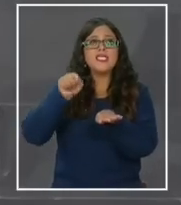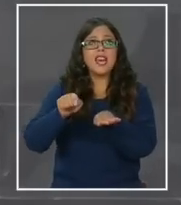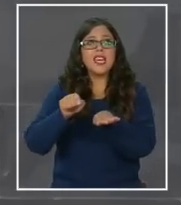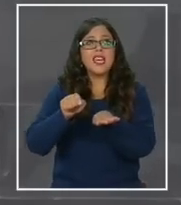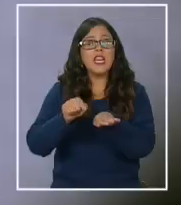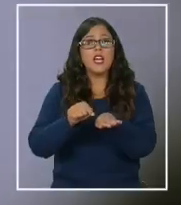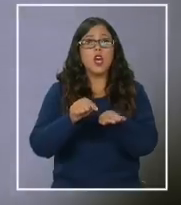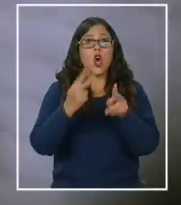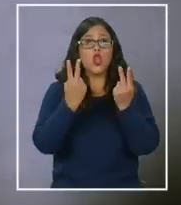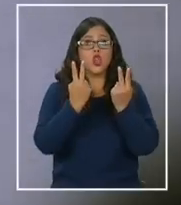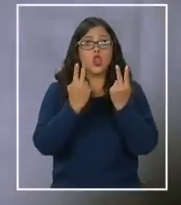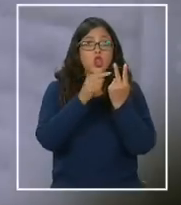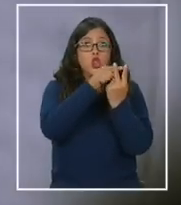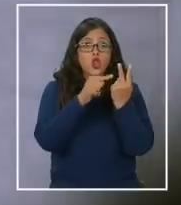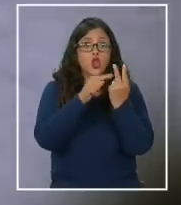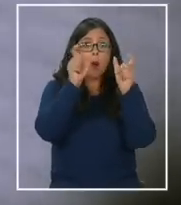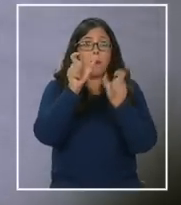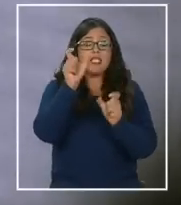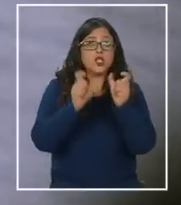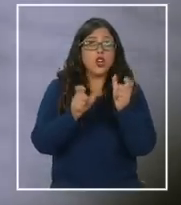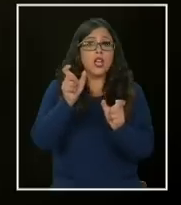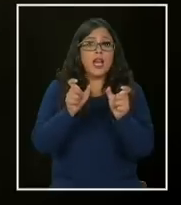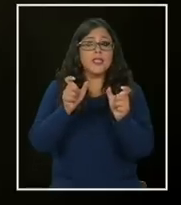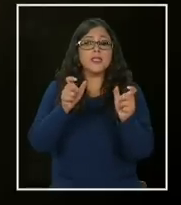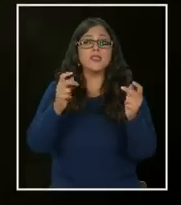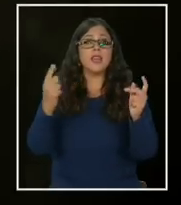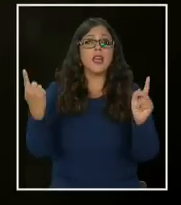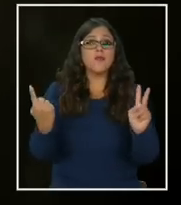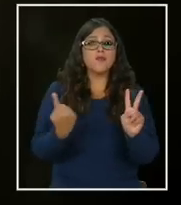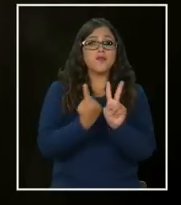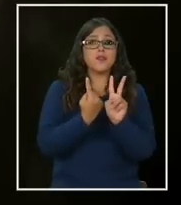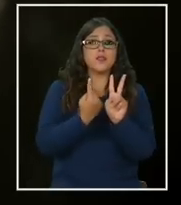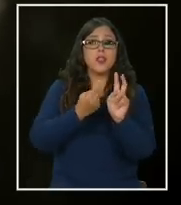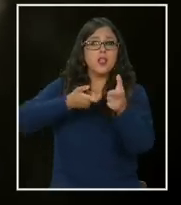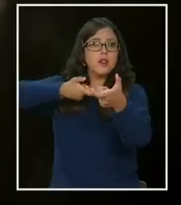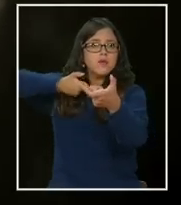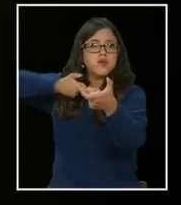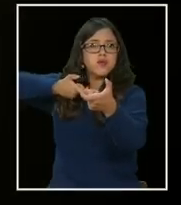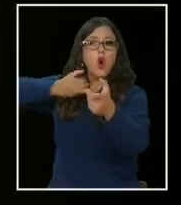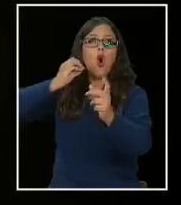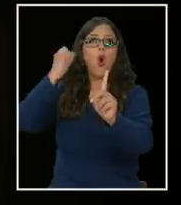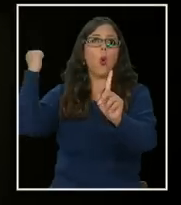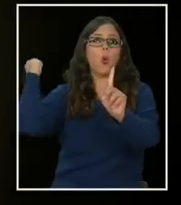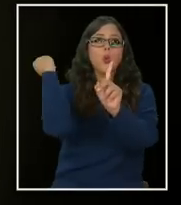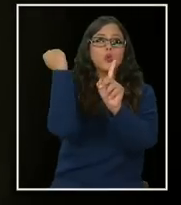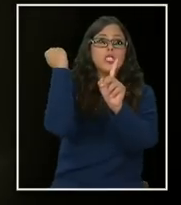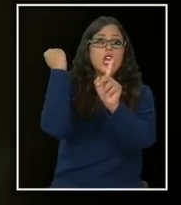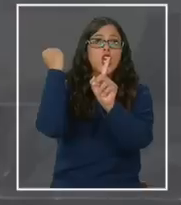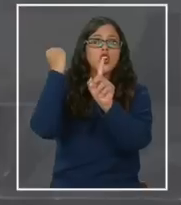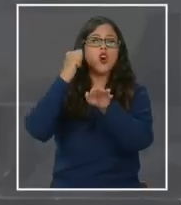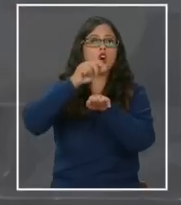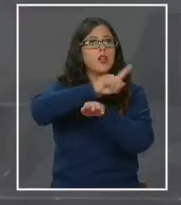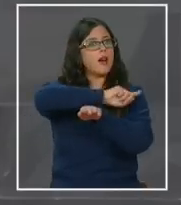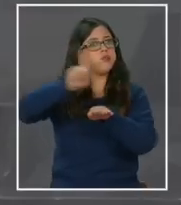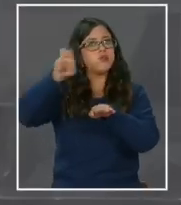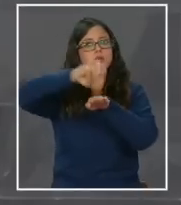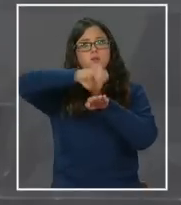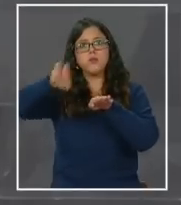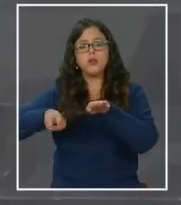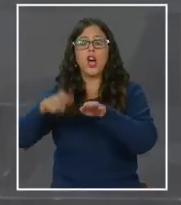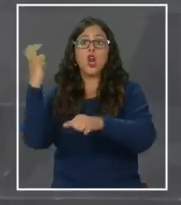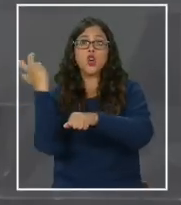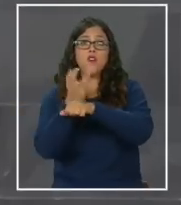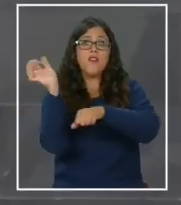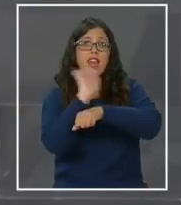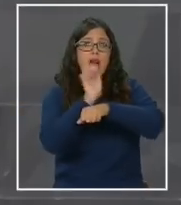por otros 2 sujetos más, con armas de fuego o arma blanca. Lo hacían descender del vehículo rápidamente. Una vez que robaban el